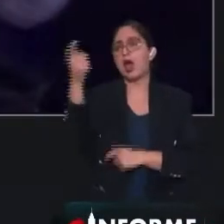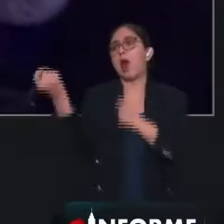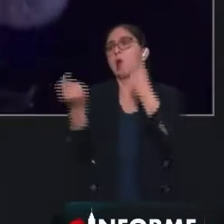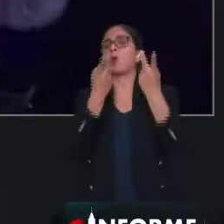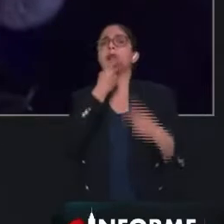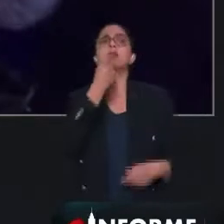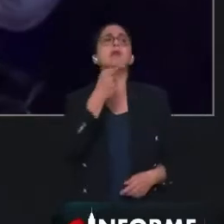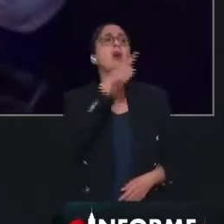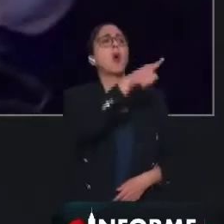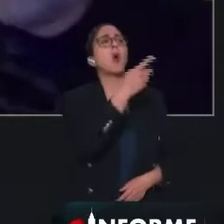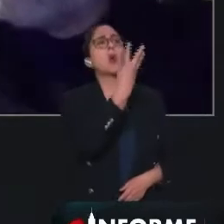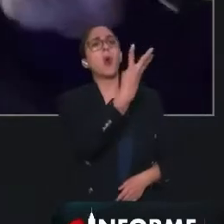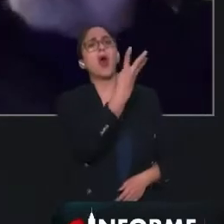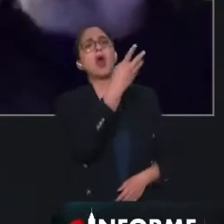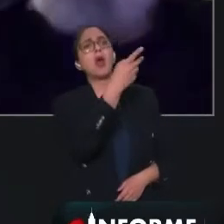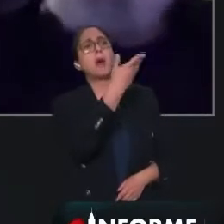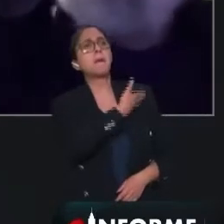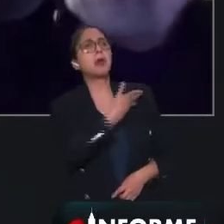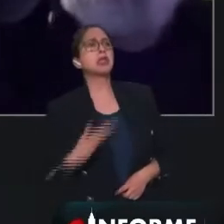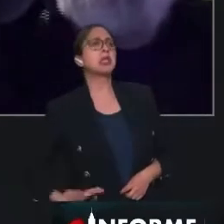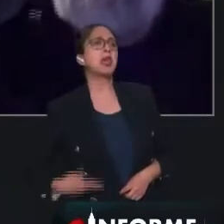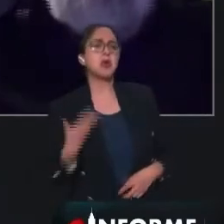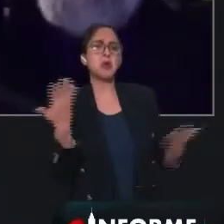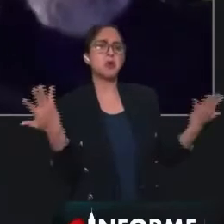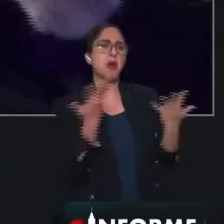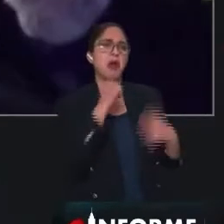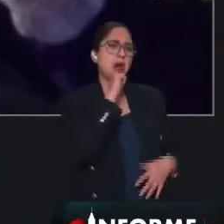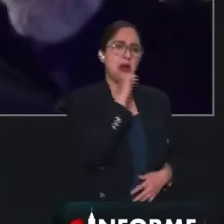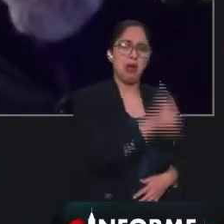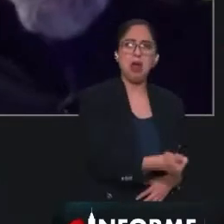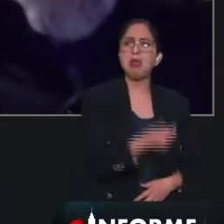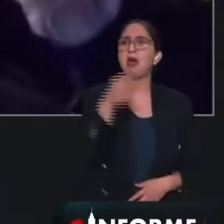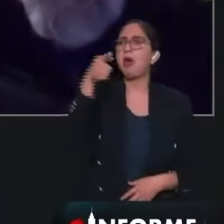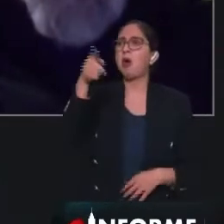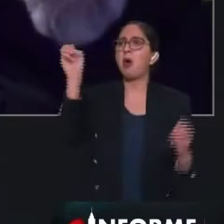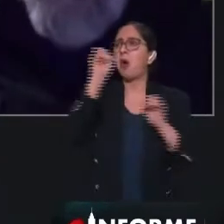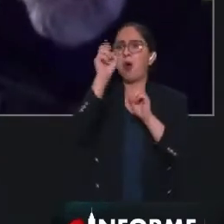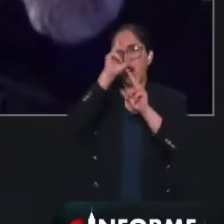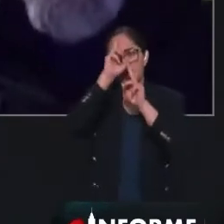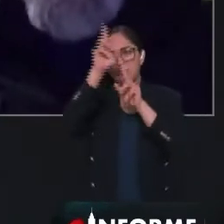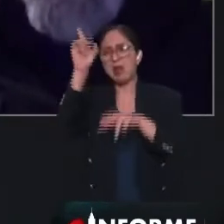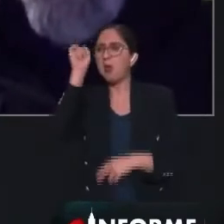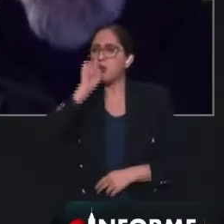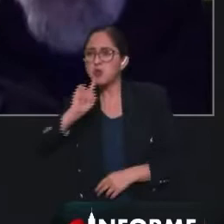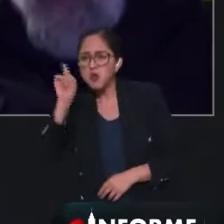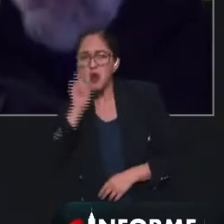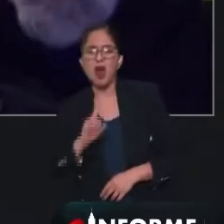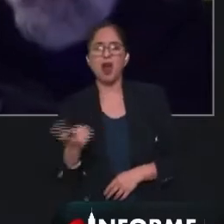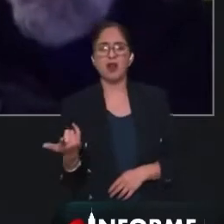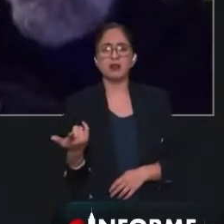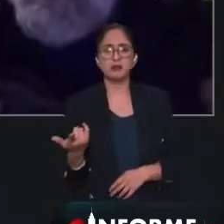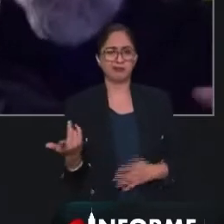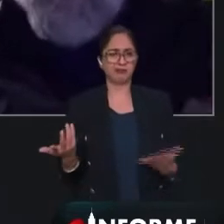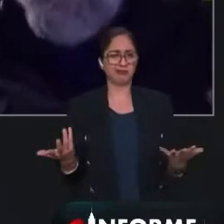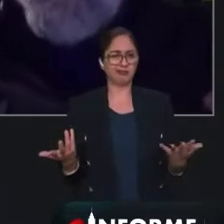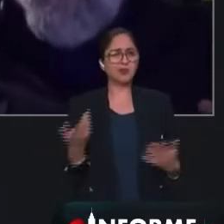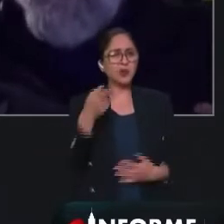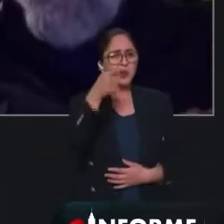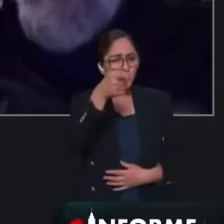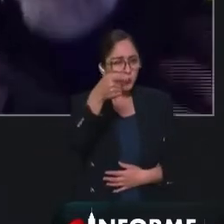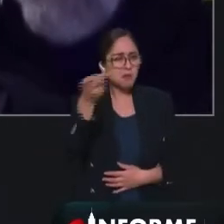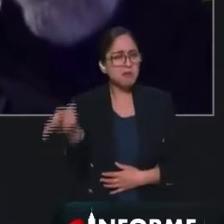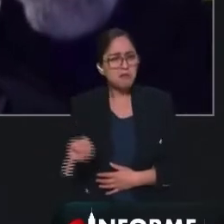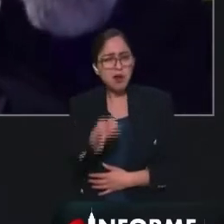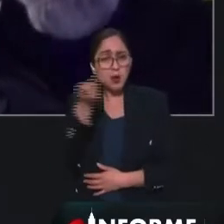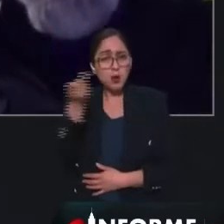cosa, es que no habla de tal cosa, es que no tiene perspectiva de género, es que dices, bueno, a ver, ¿realmente crees que López